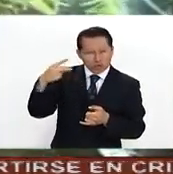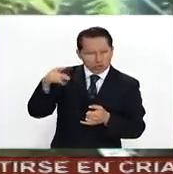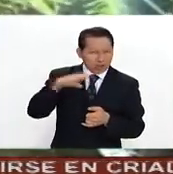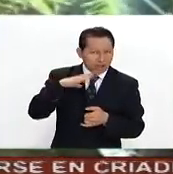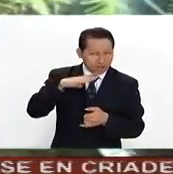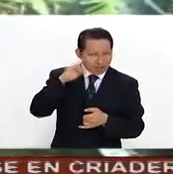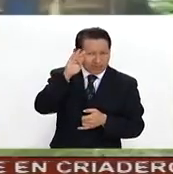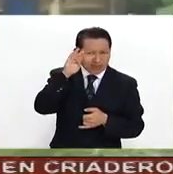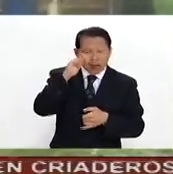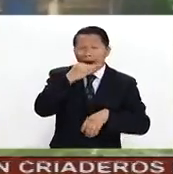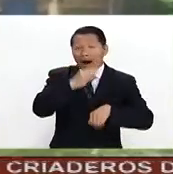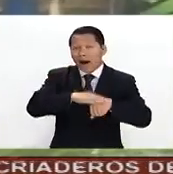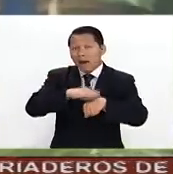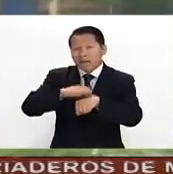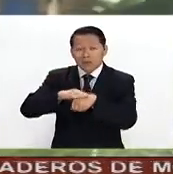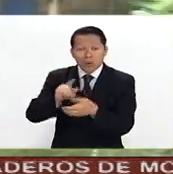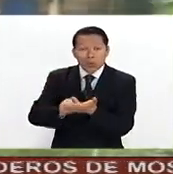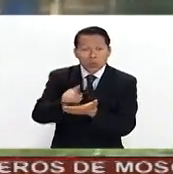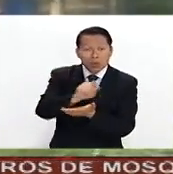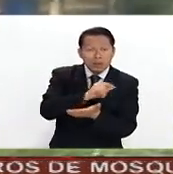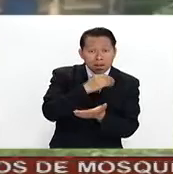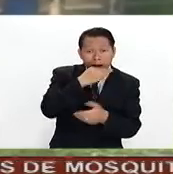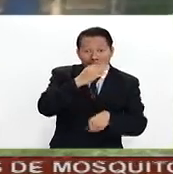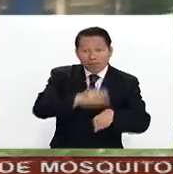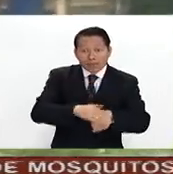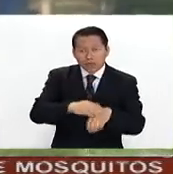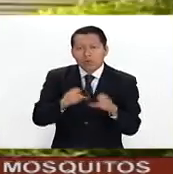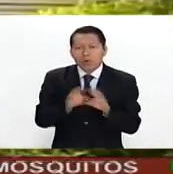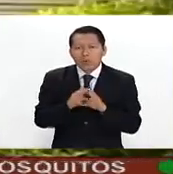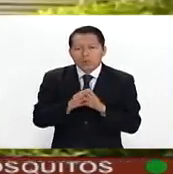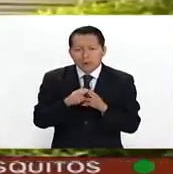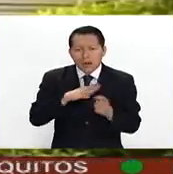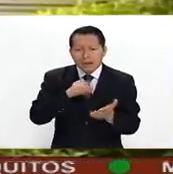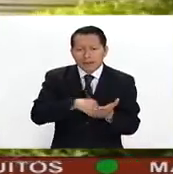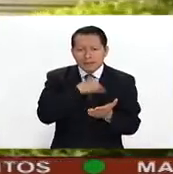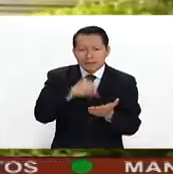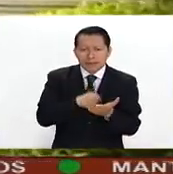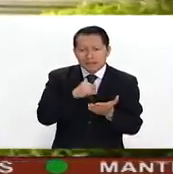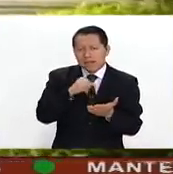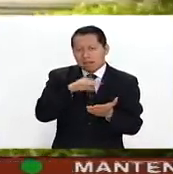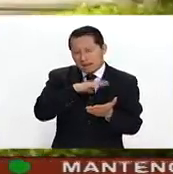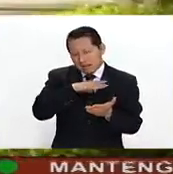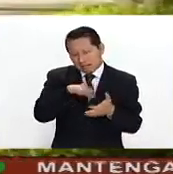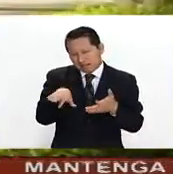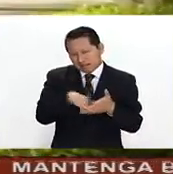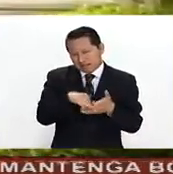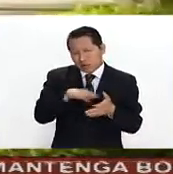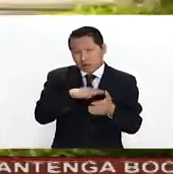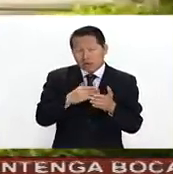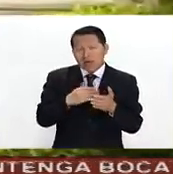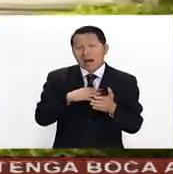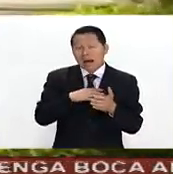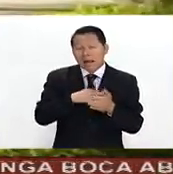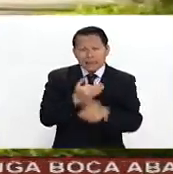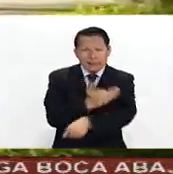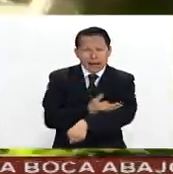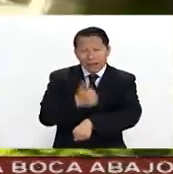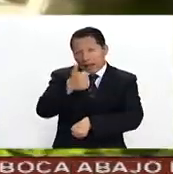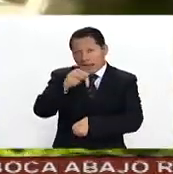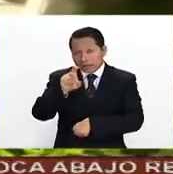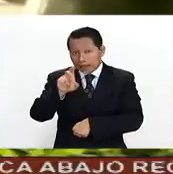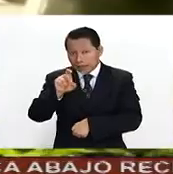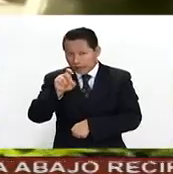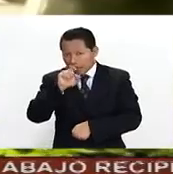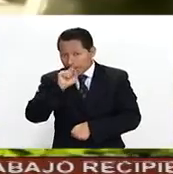anunció en un mensaje de Twitter que Nokten tocó tierra en la isla Catanduanes a las 6:30 de la tarde, hora local,